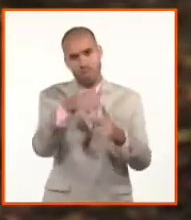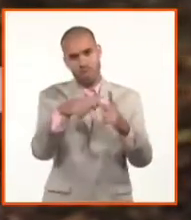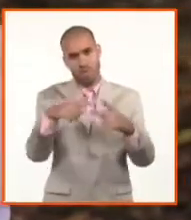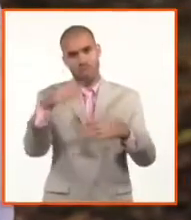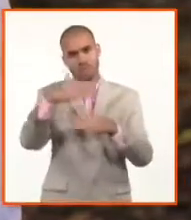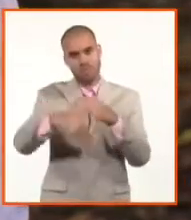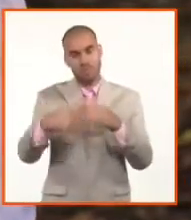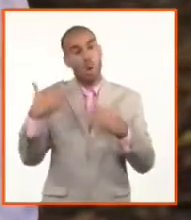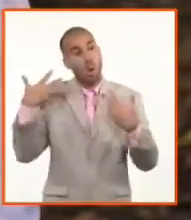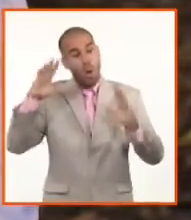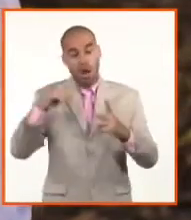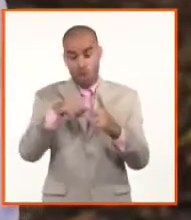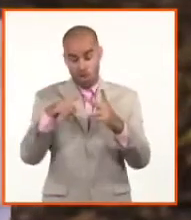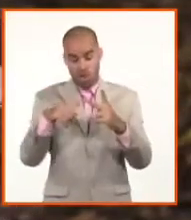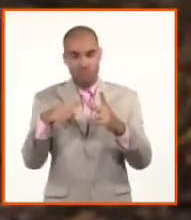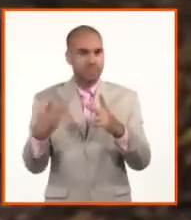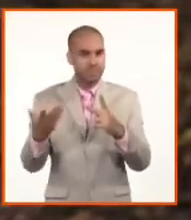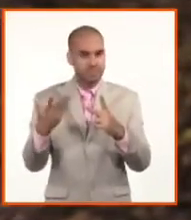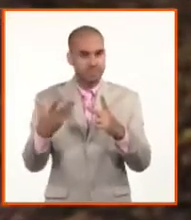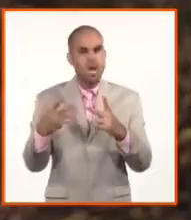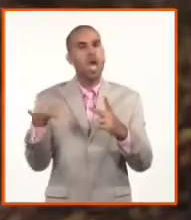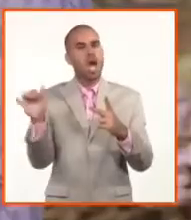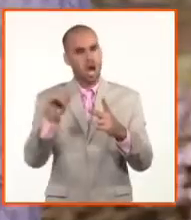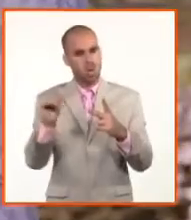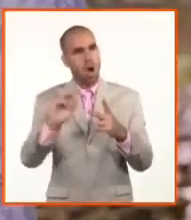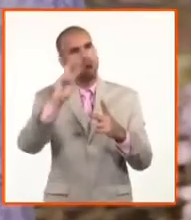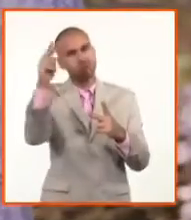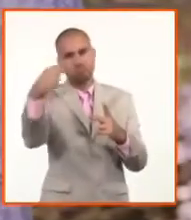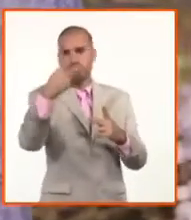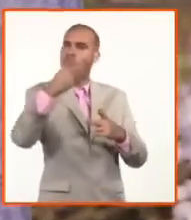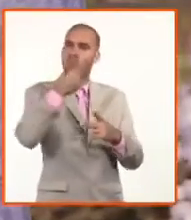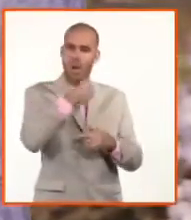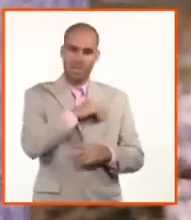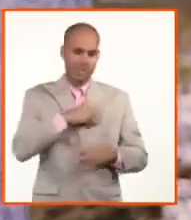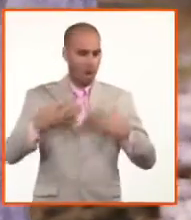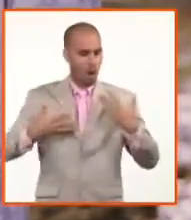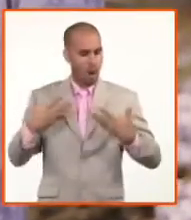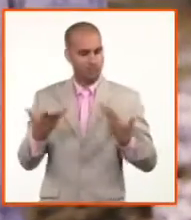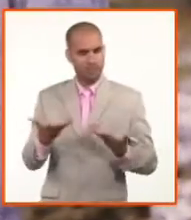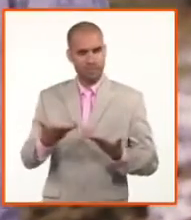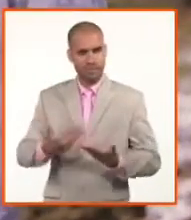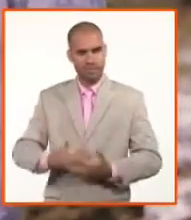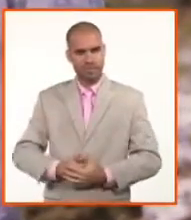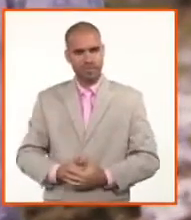que Sergio y Luis nos contemplen orgullosos.